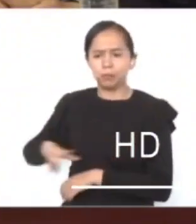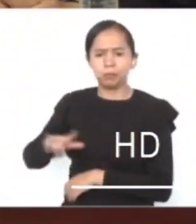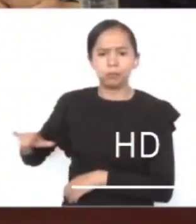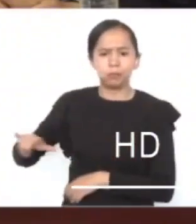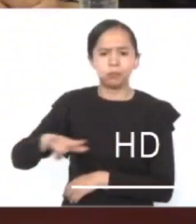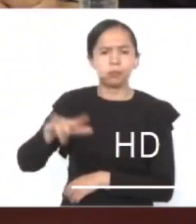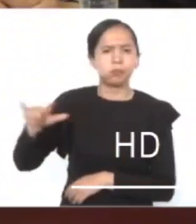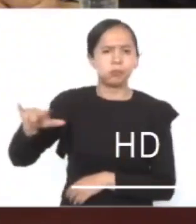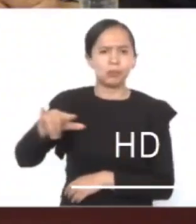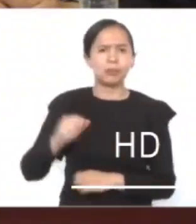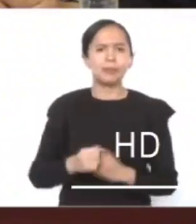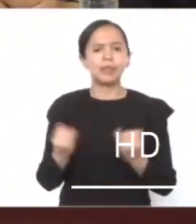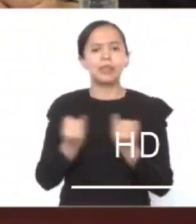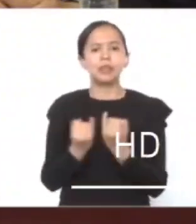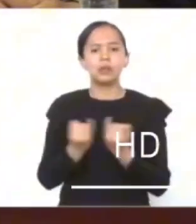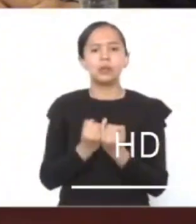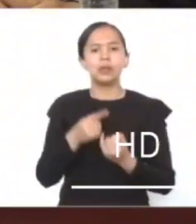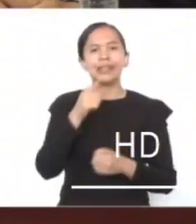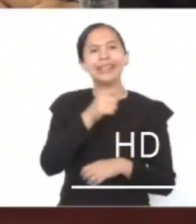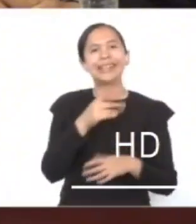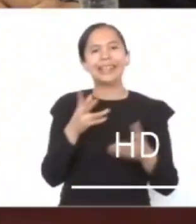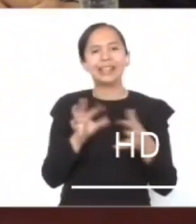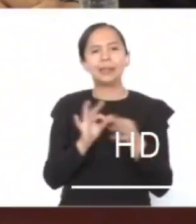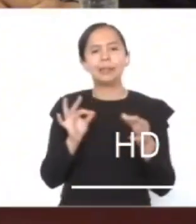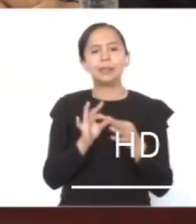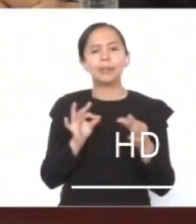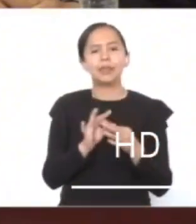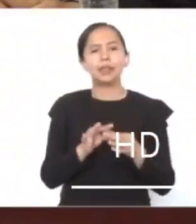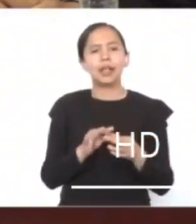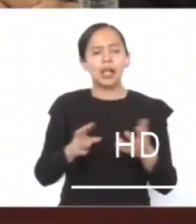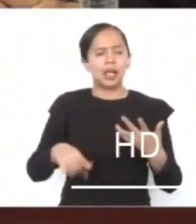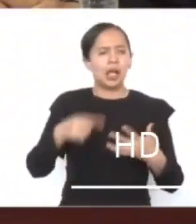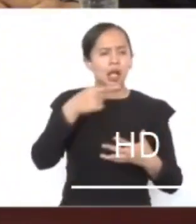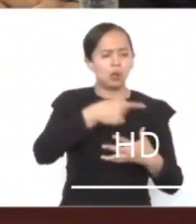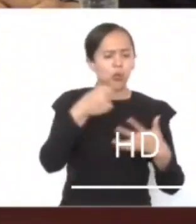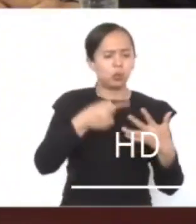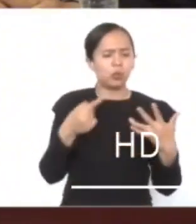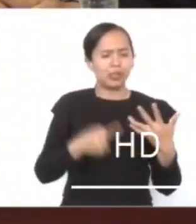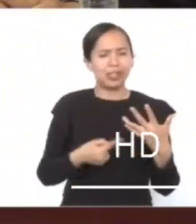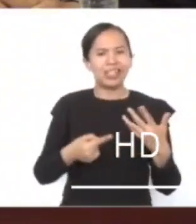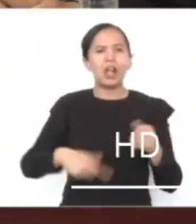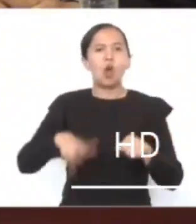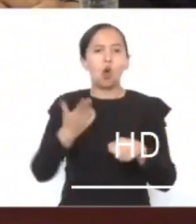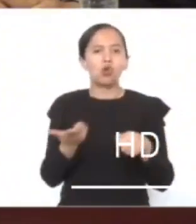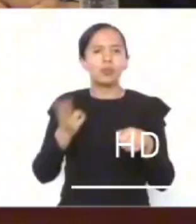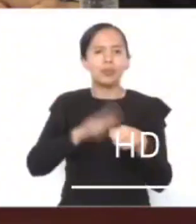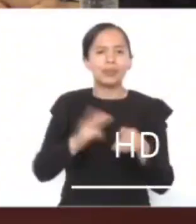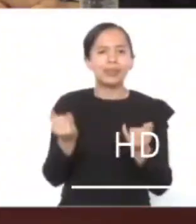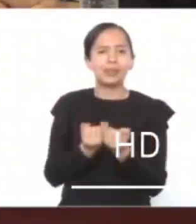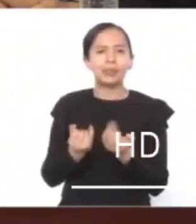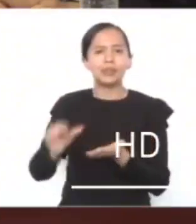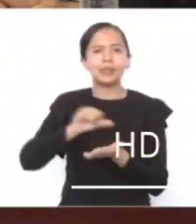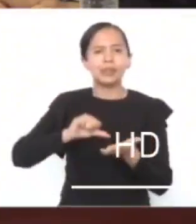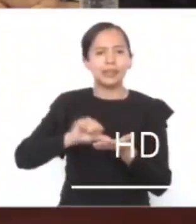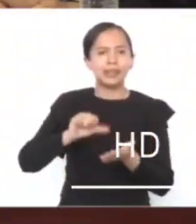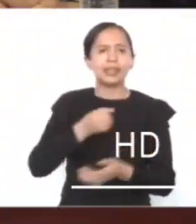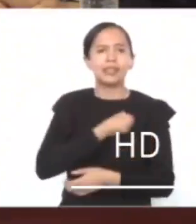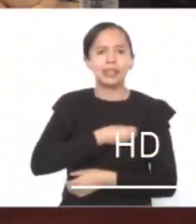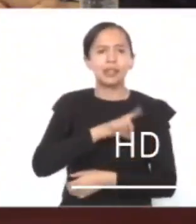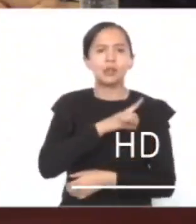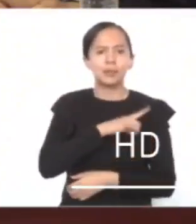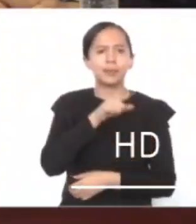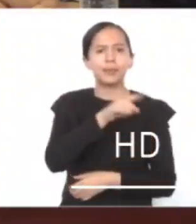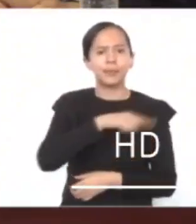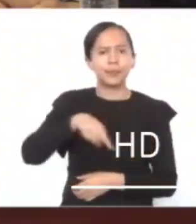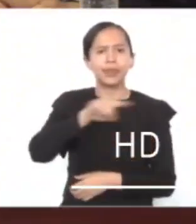México reportó que se activaron los protocolos correspondientes en hospitales y centros de salud. 1,500